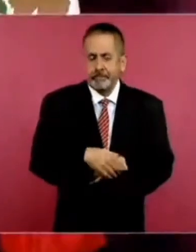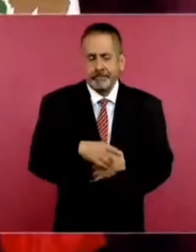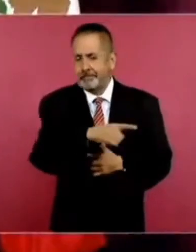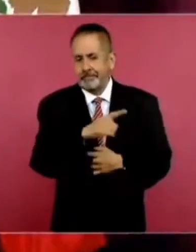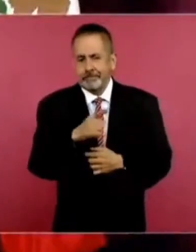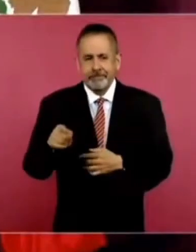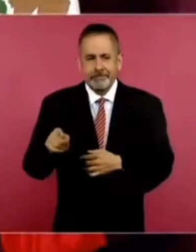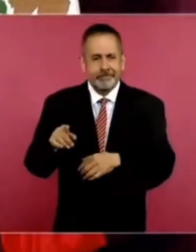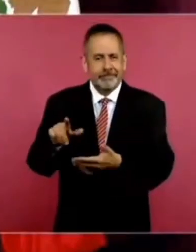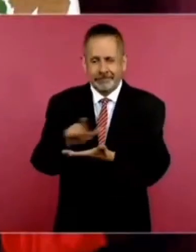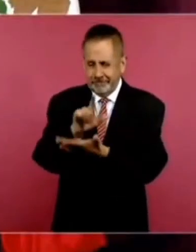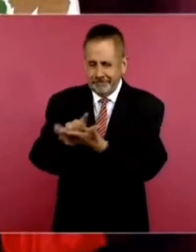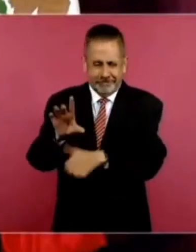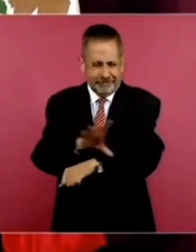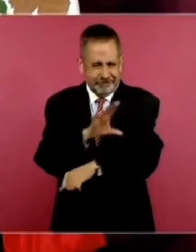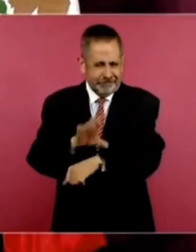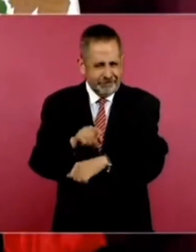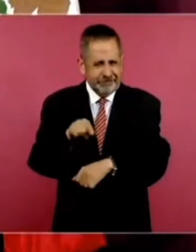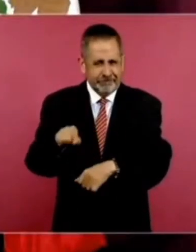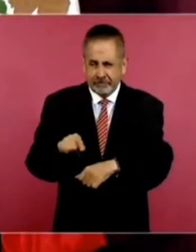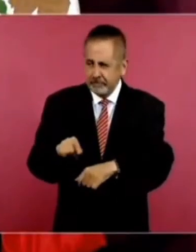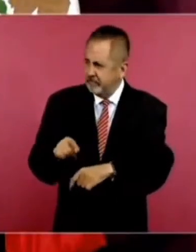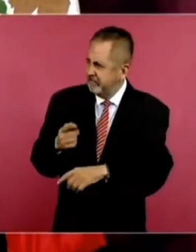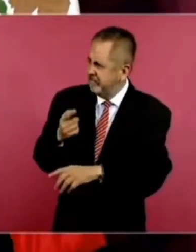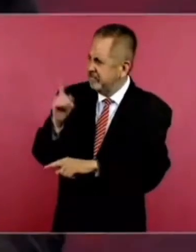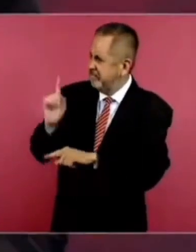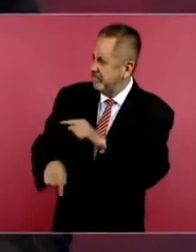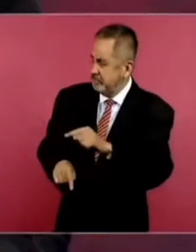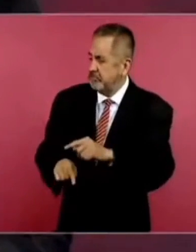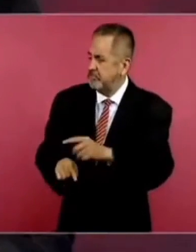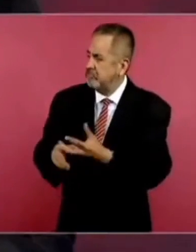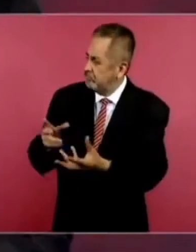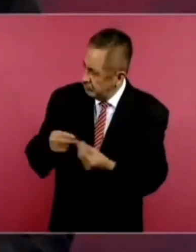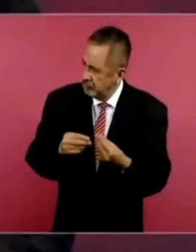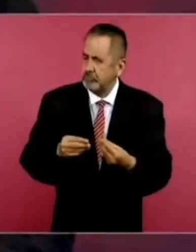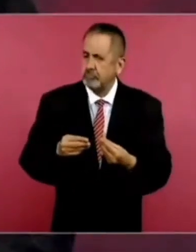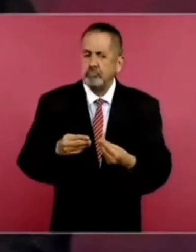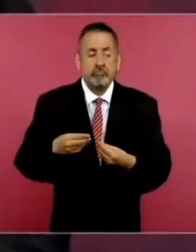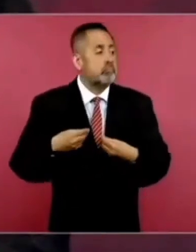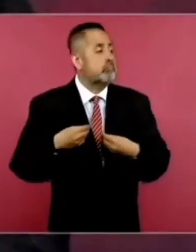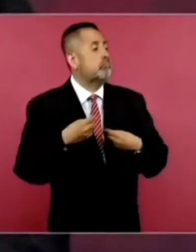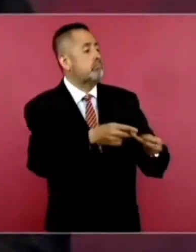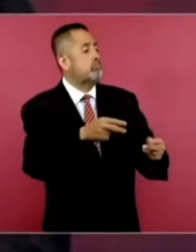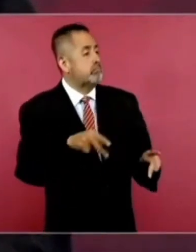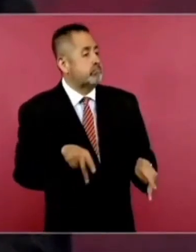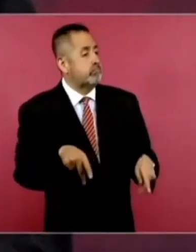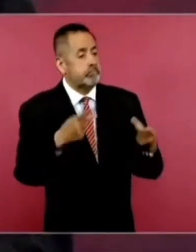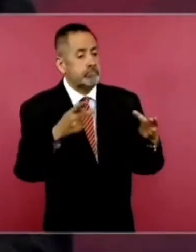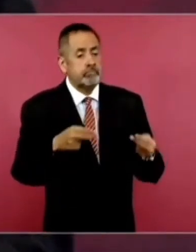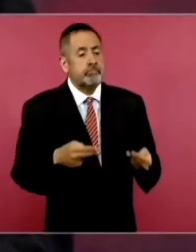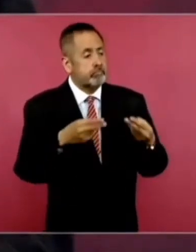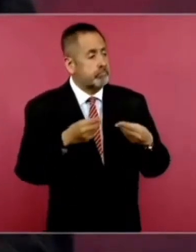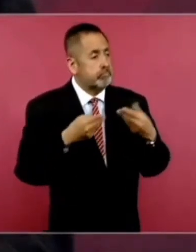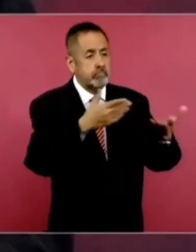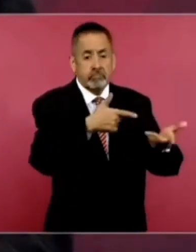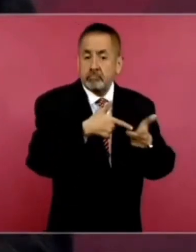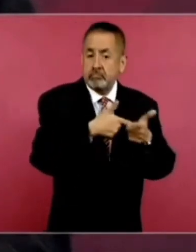reforma energética y entregando los bienes públicos.